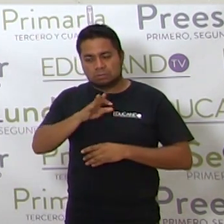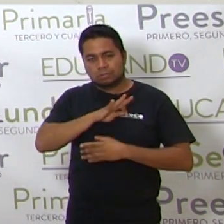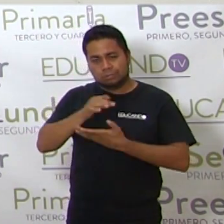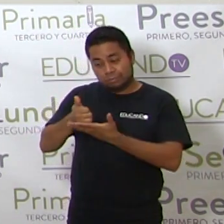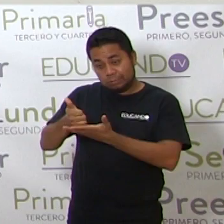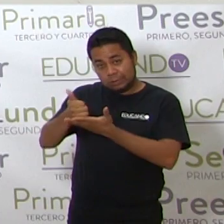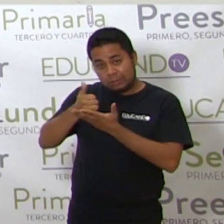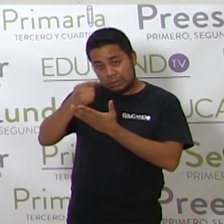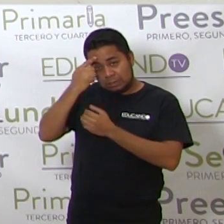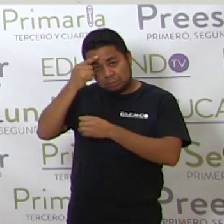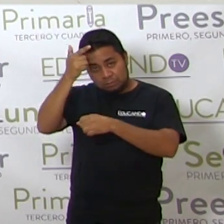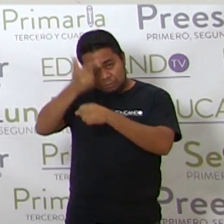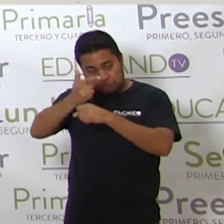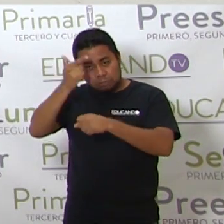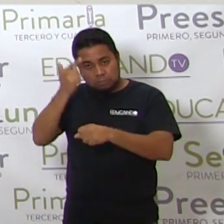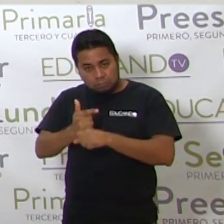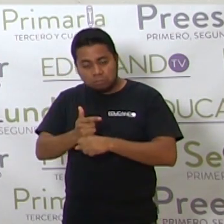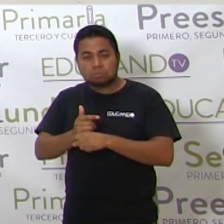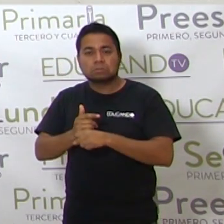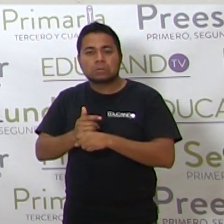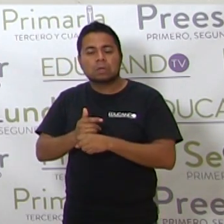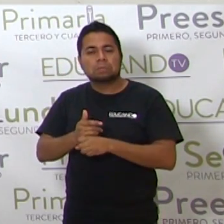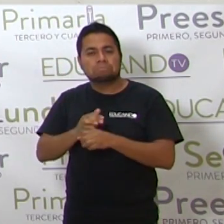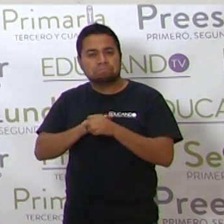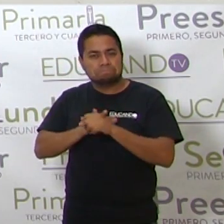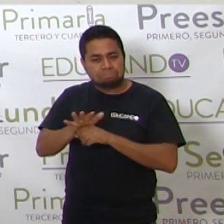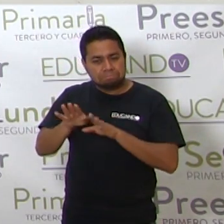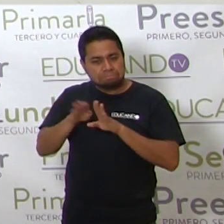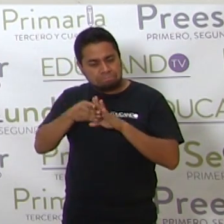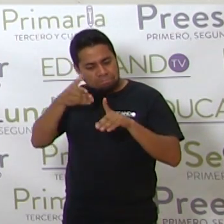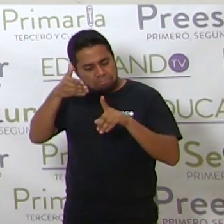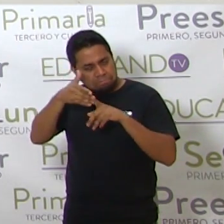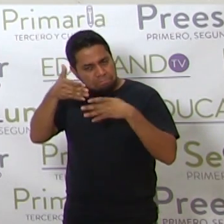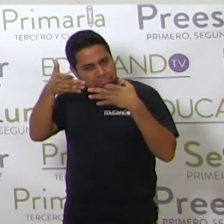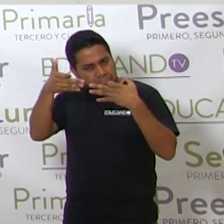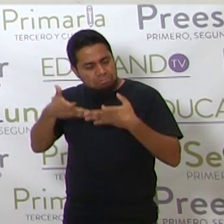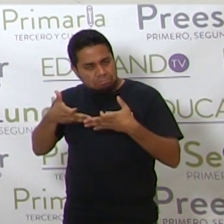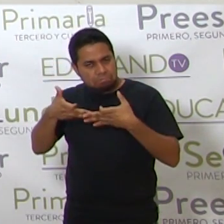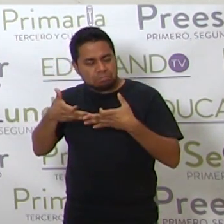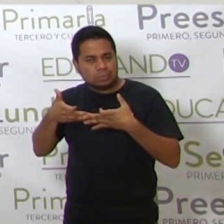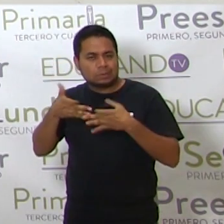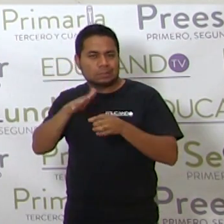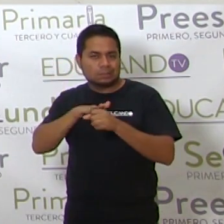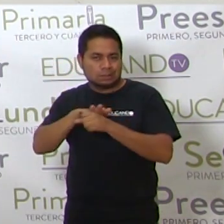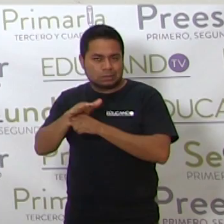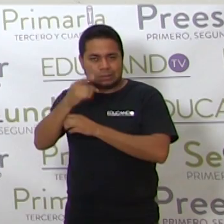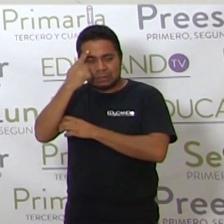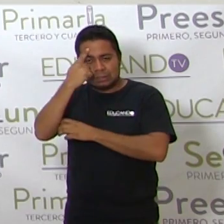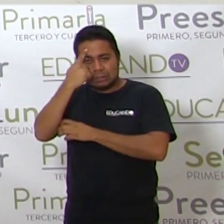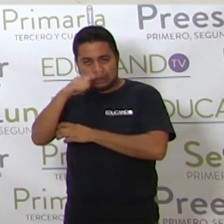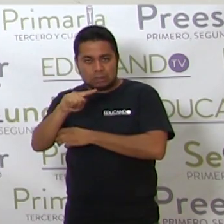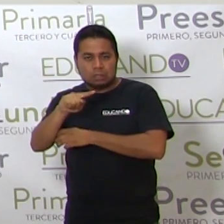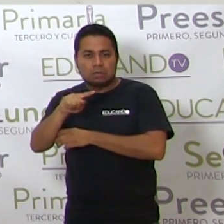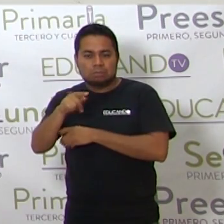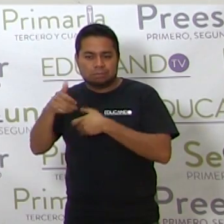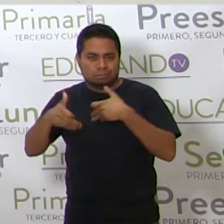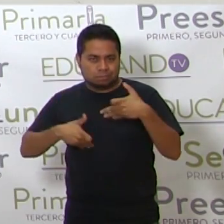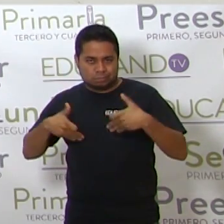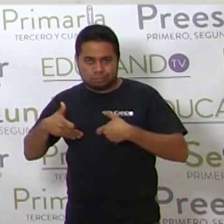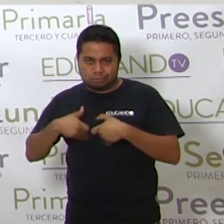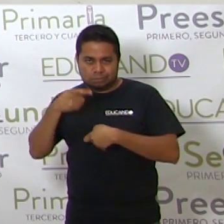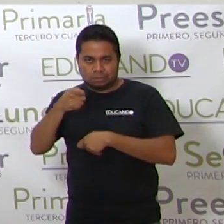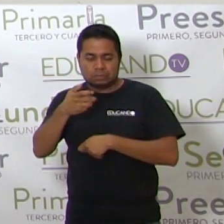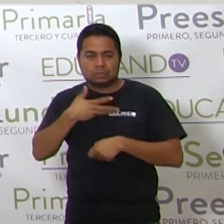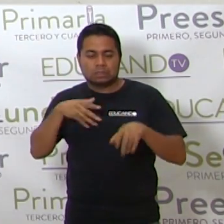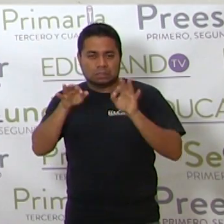a identificar muy bien y de forma muy exacta lo que son las obras de teatro es